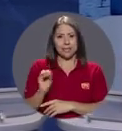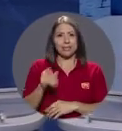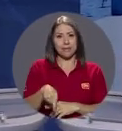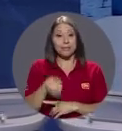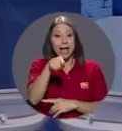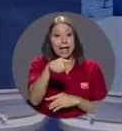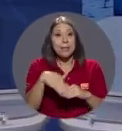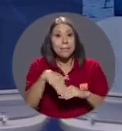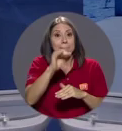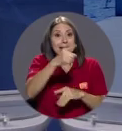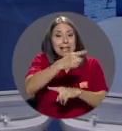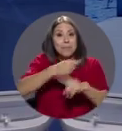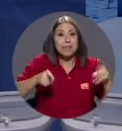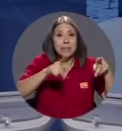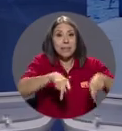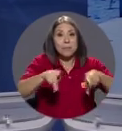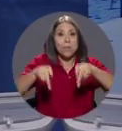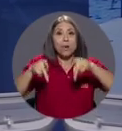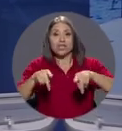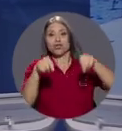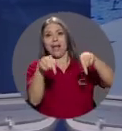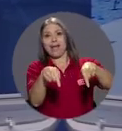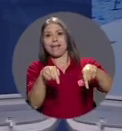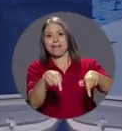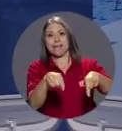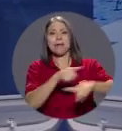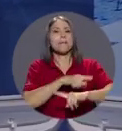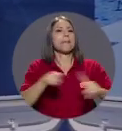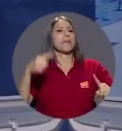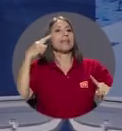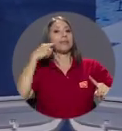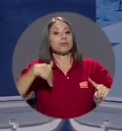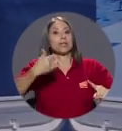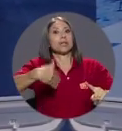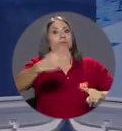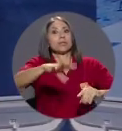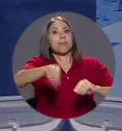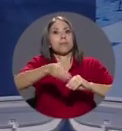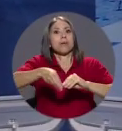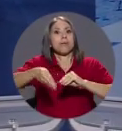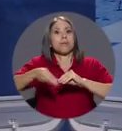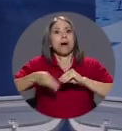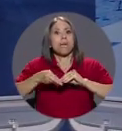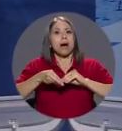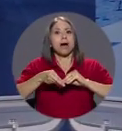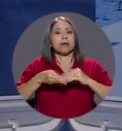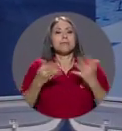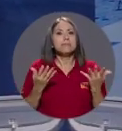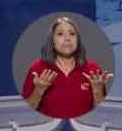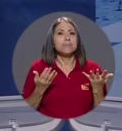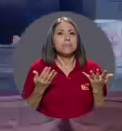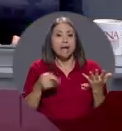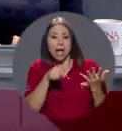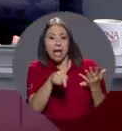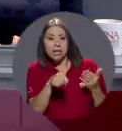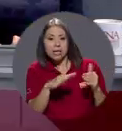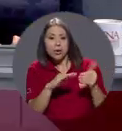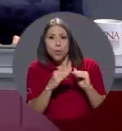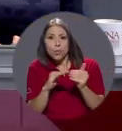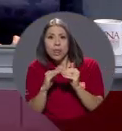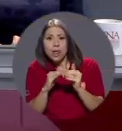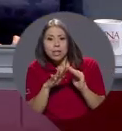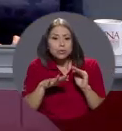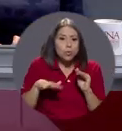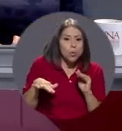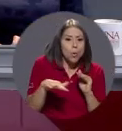hay más de la mitad de la población hoy en día, pero la proyección es todavía a un crecimiento mayor. Y las comunidades y los barrios que hay dentro